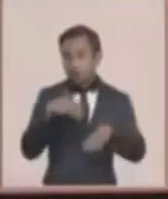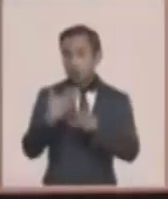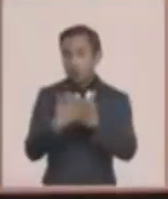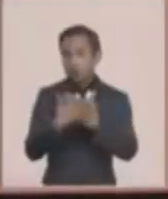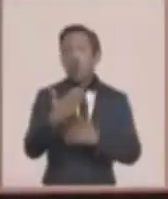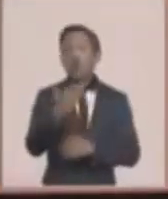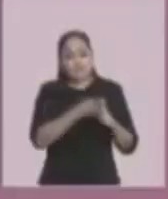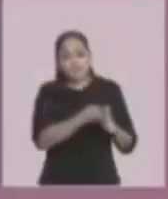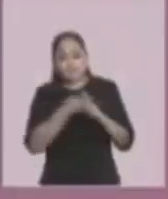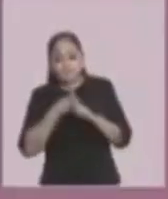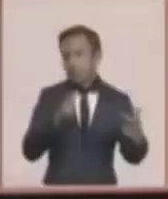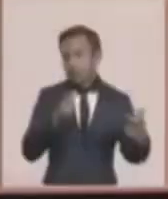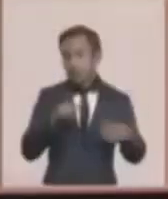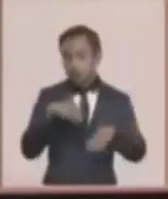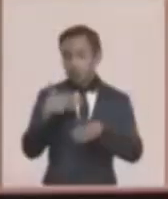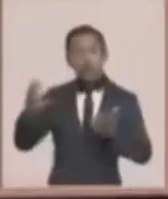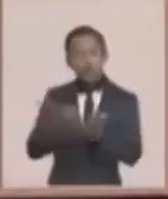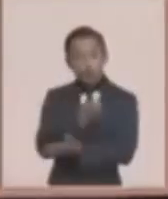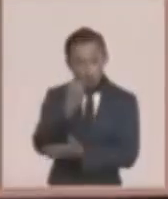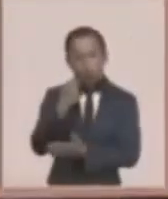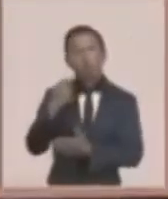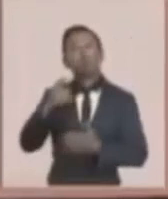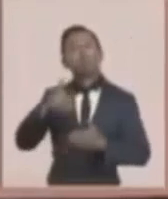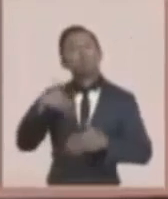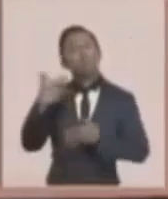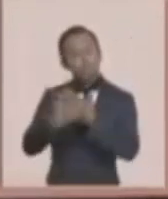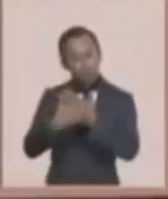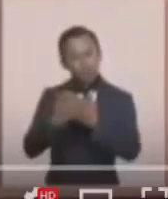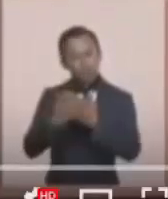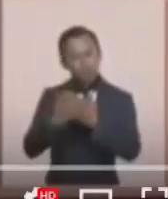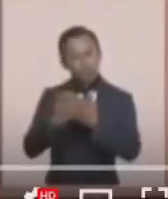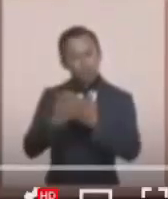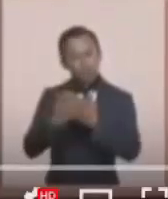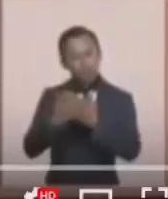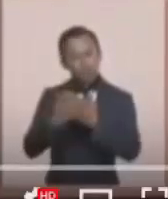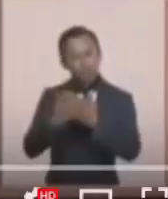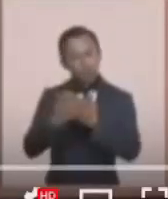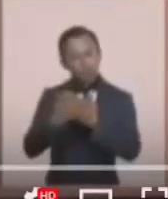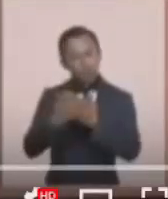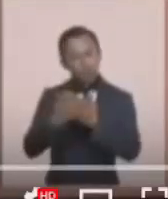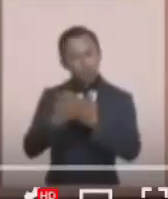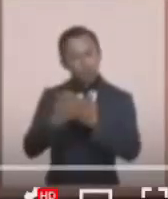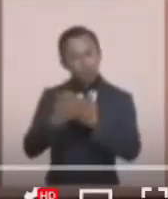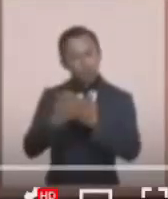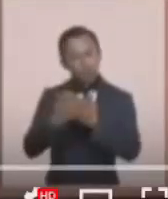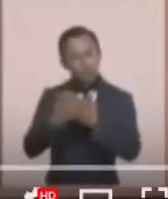de julio hasta el 38 de julio voy a convocar... ¿Qué?